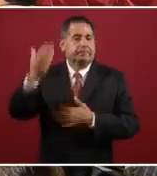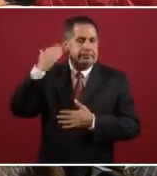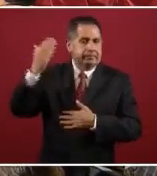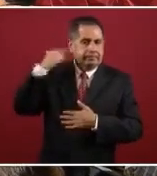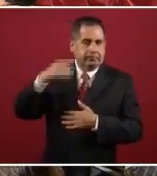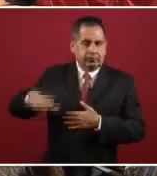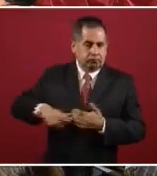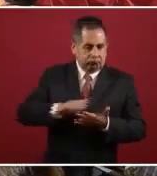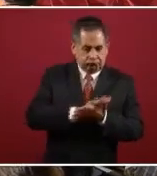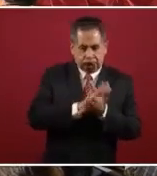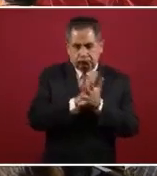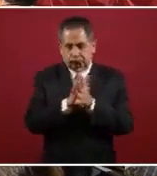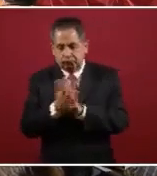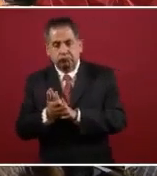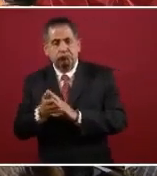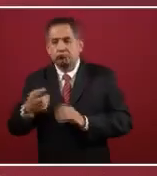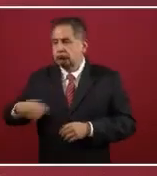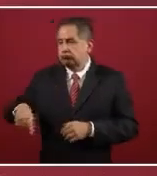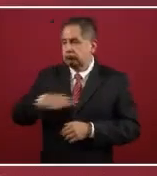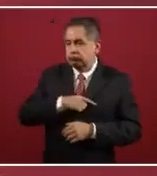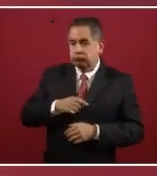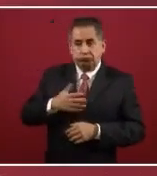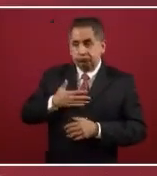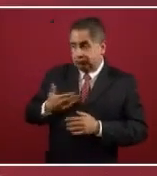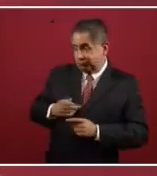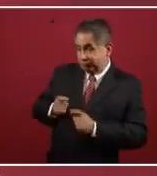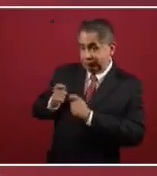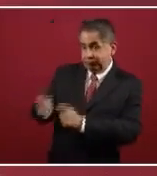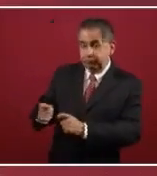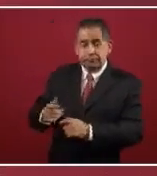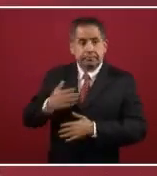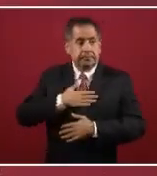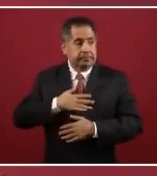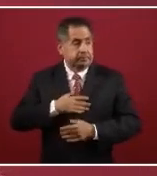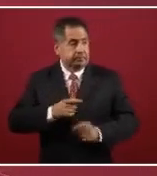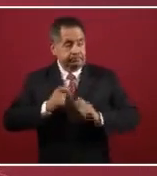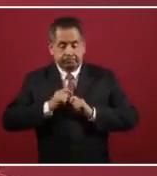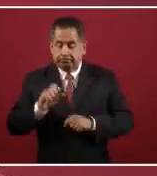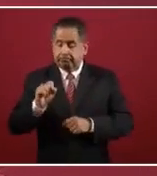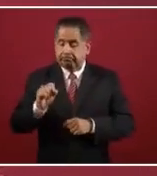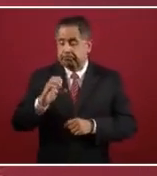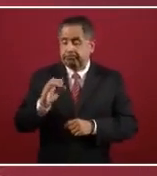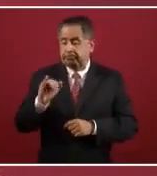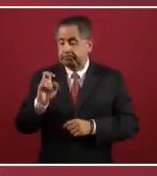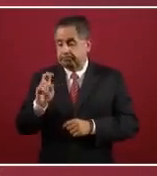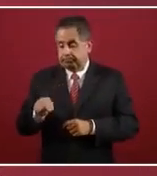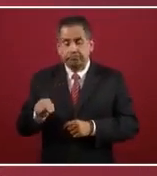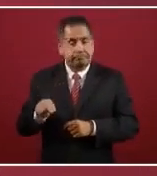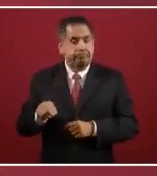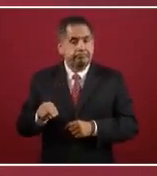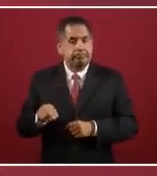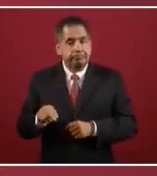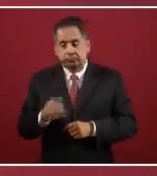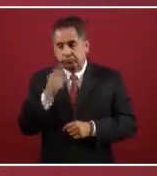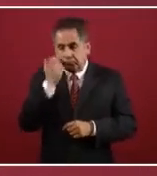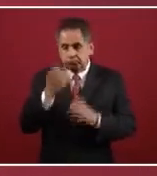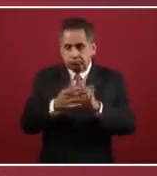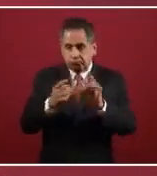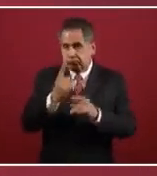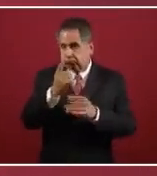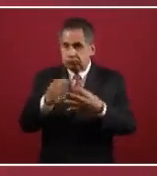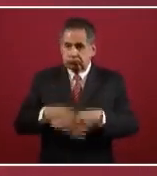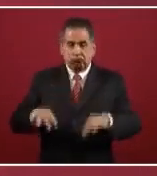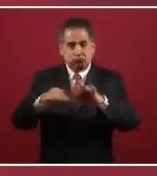nuestro presidente nos dio una tarea muy importante a la Secretaría de Bienestar. Quisiera comentar algo importante